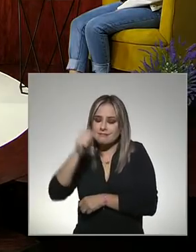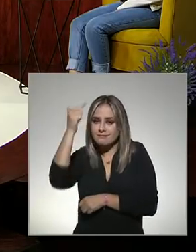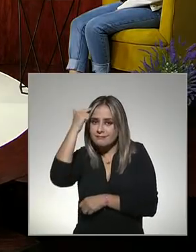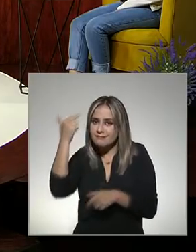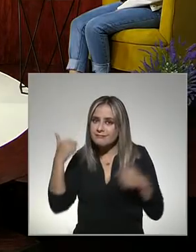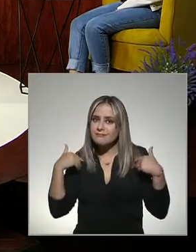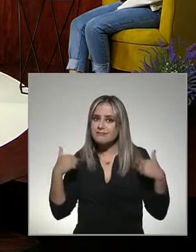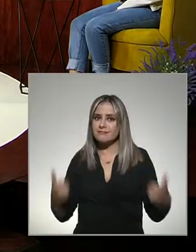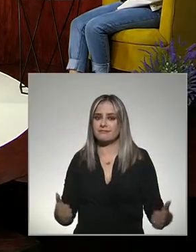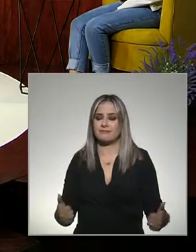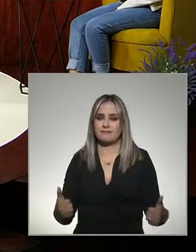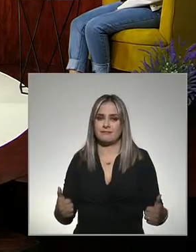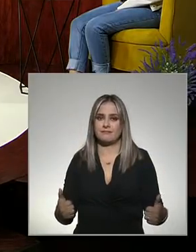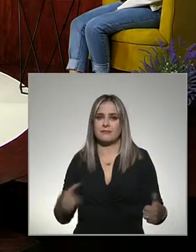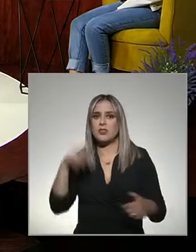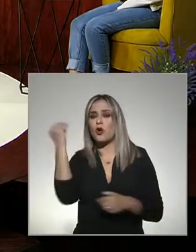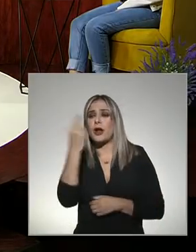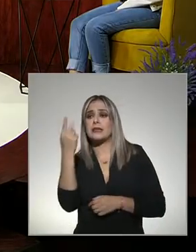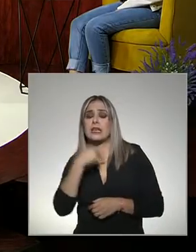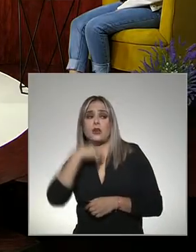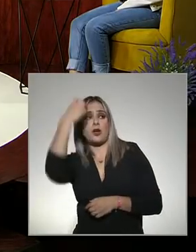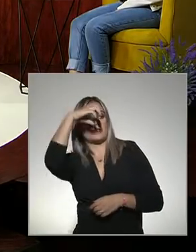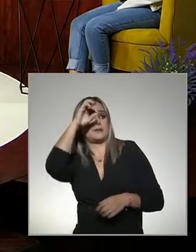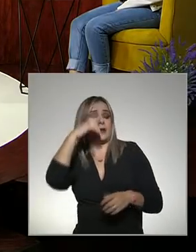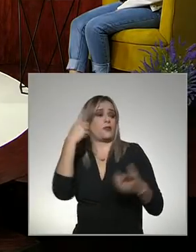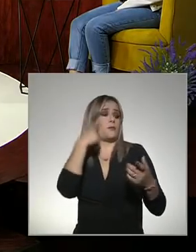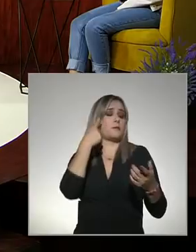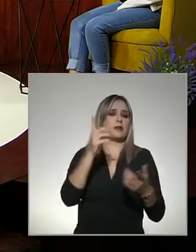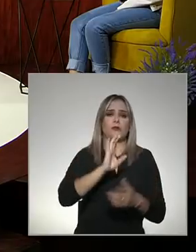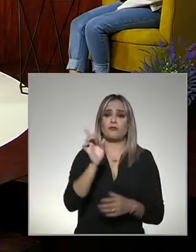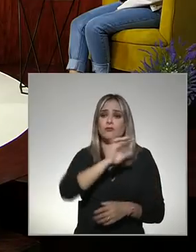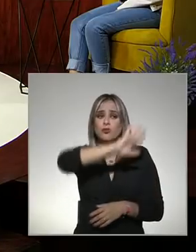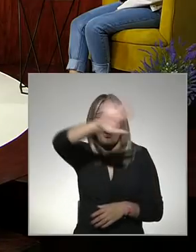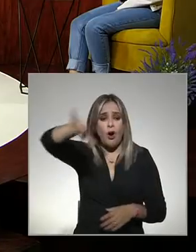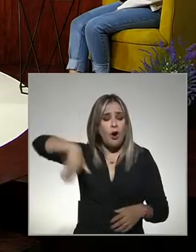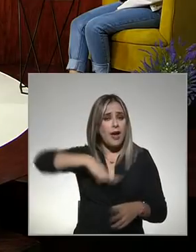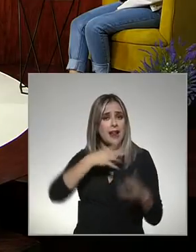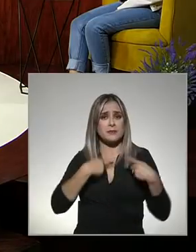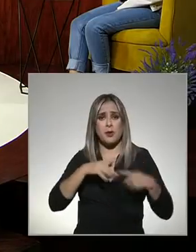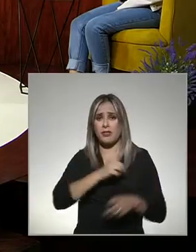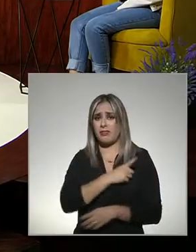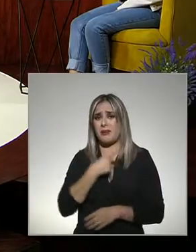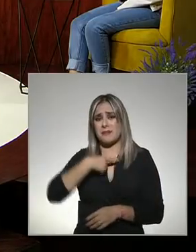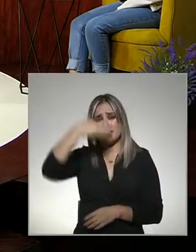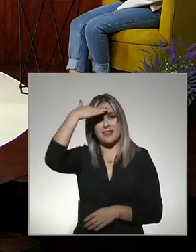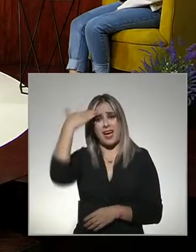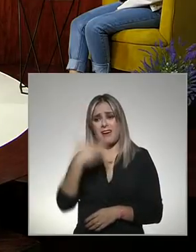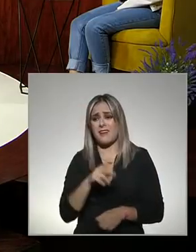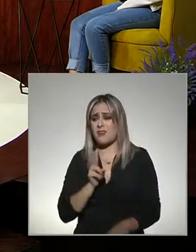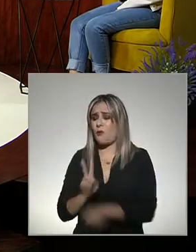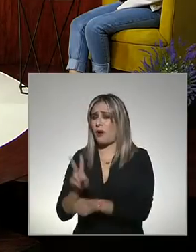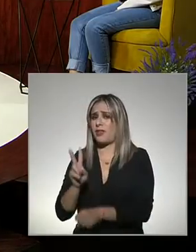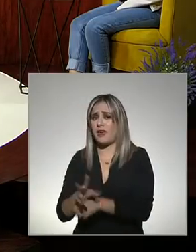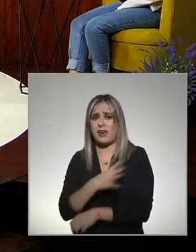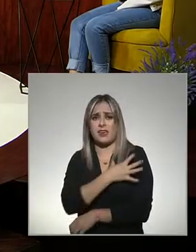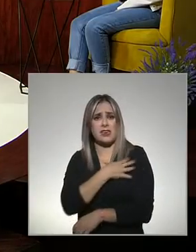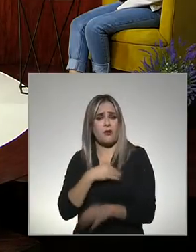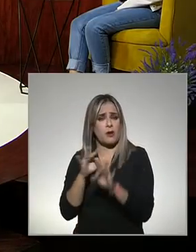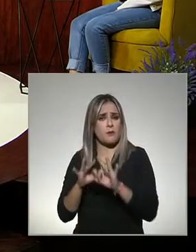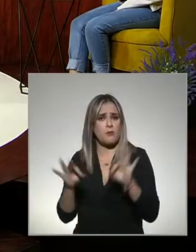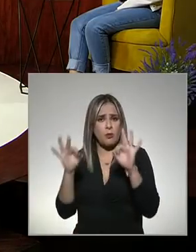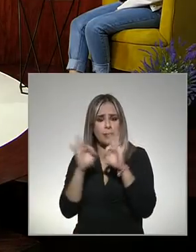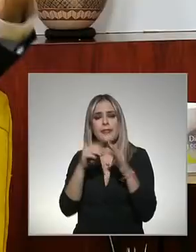ser especialista para decirte esto. Y con mucho gusto puedo ver otros puntos del contrato, hay